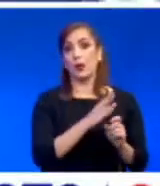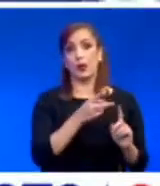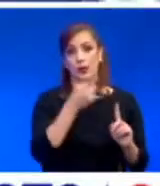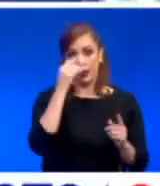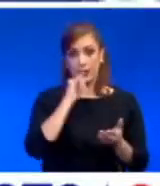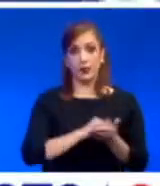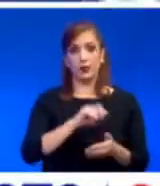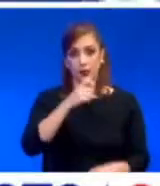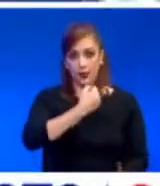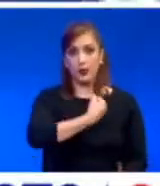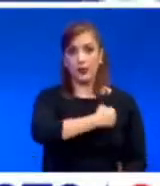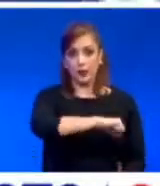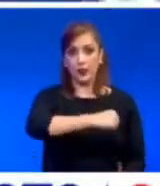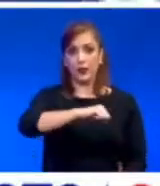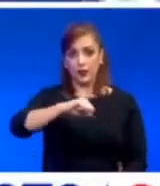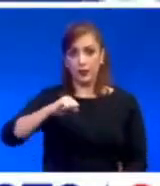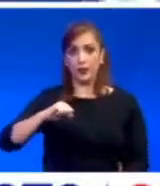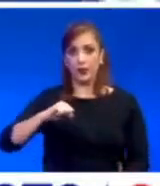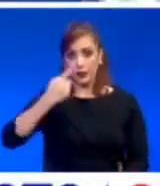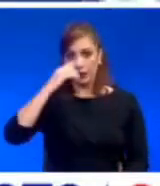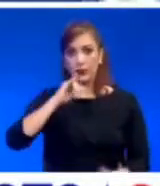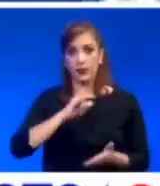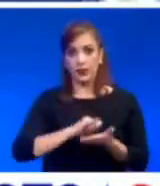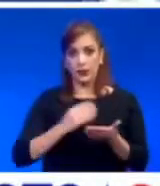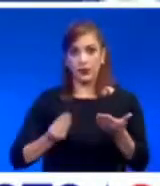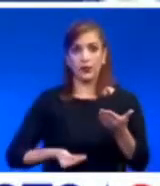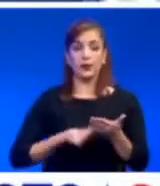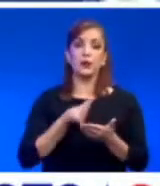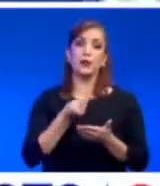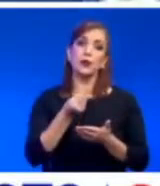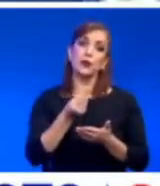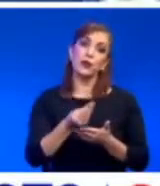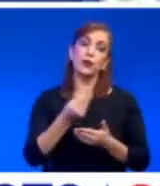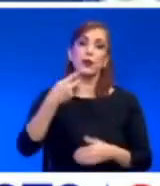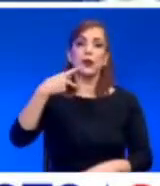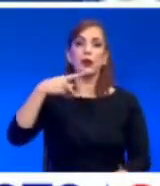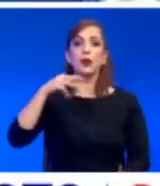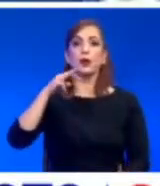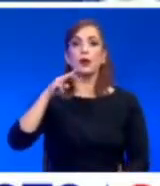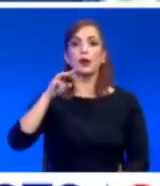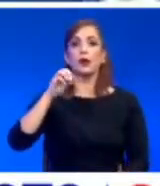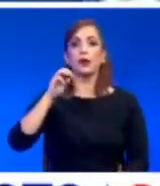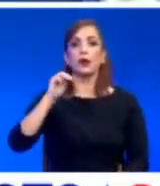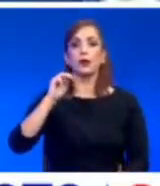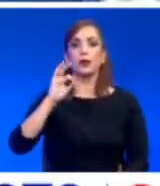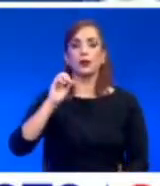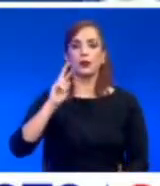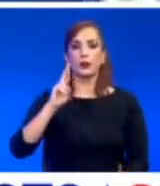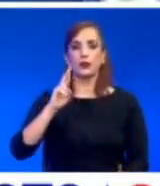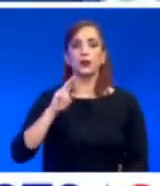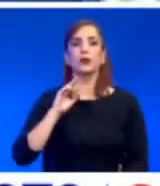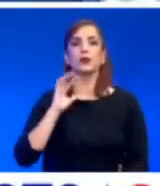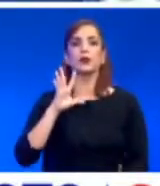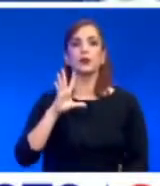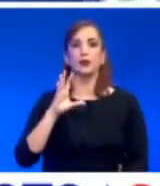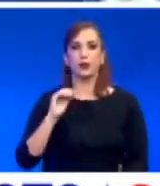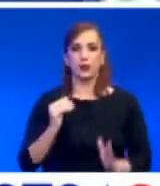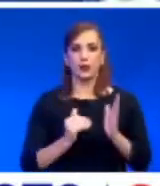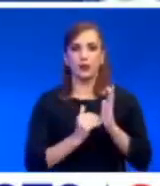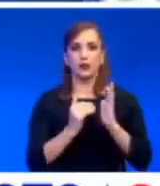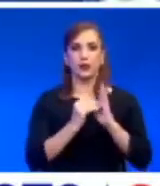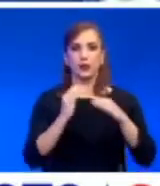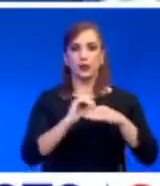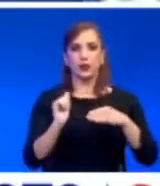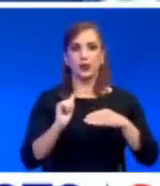necesitamos promoción. Por eso dotaremos a Promptur de 50 millones de dólares, que representa